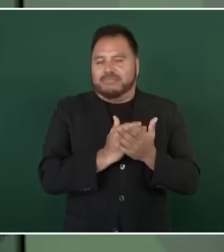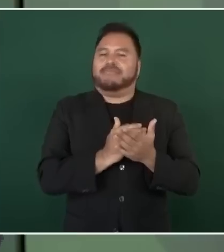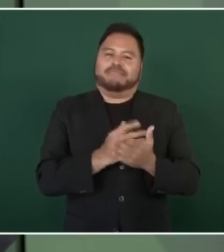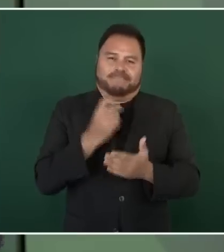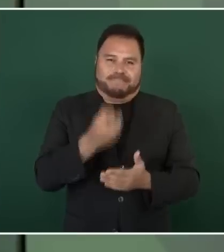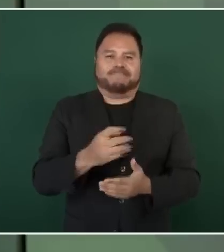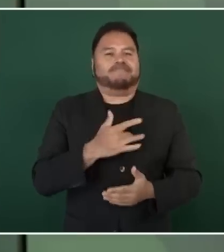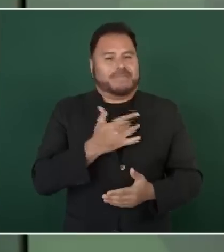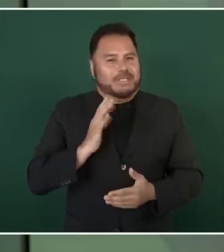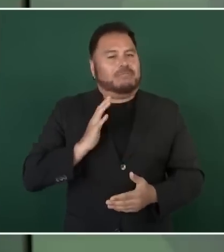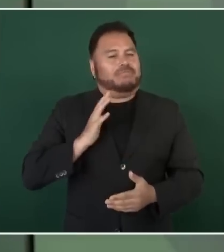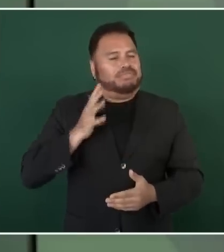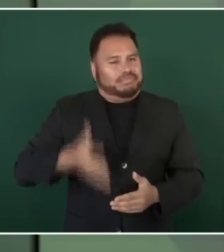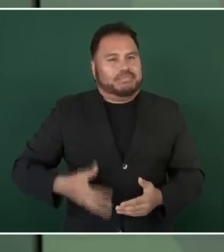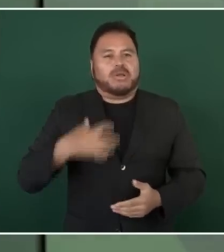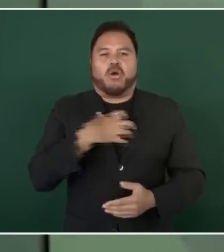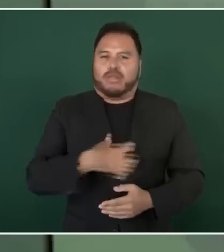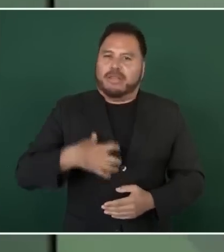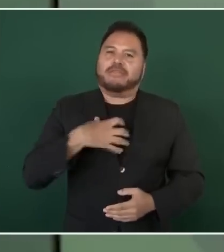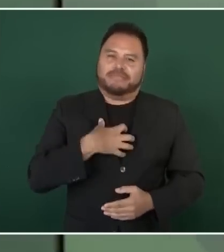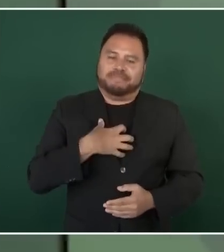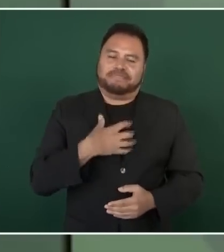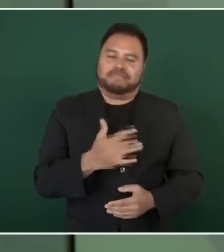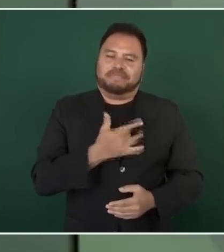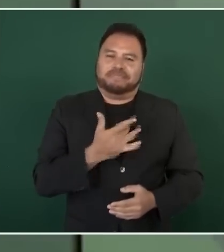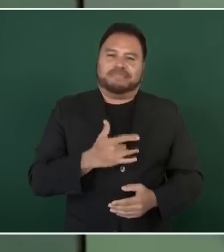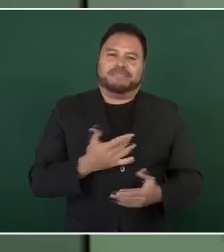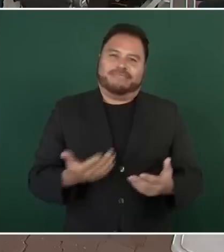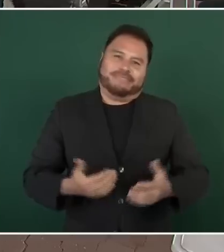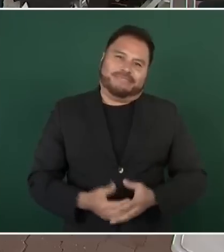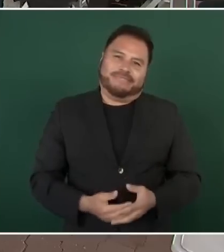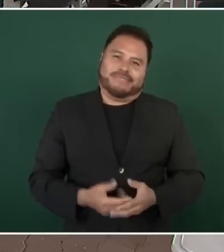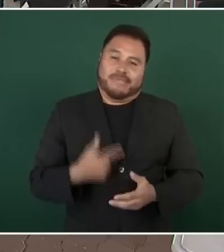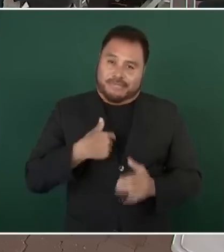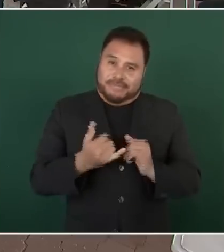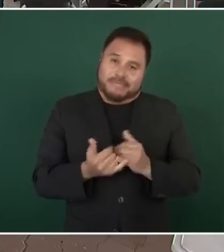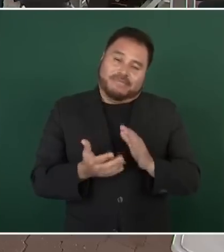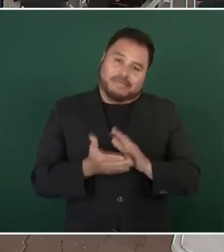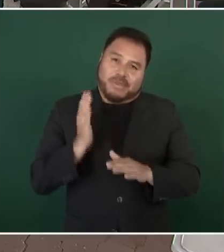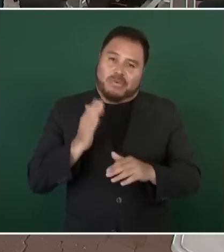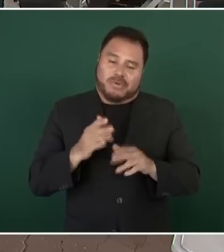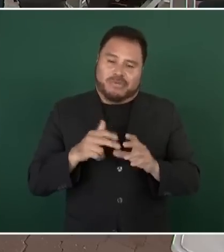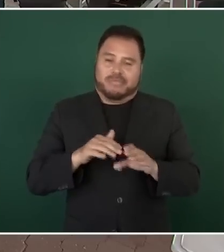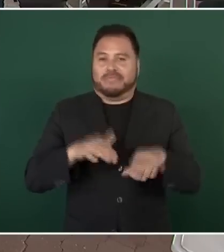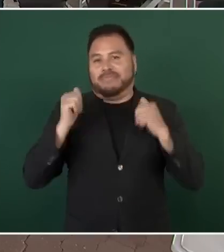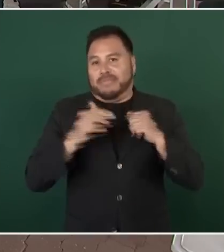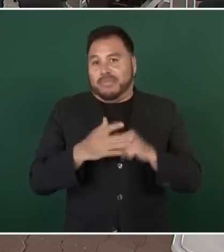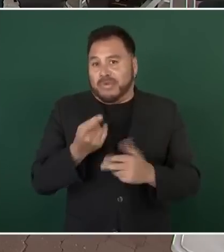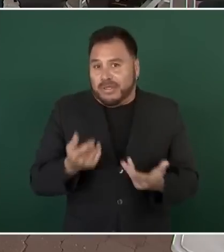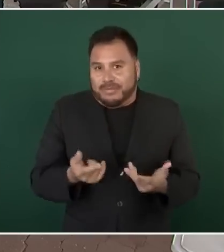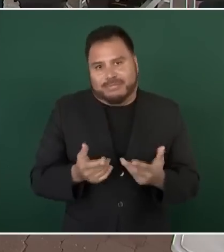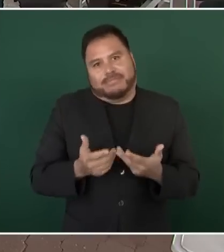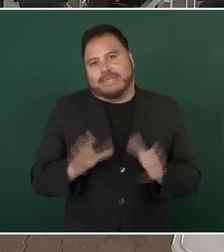Me siento muy contento y me voy también porque pues ya